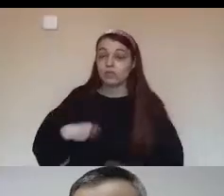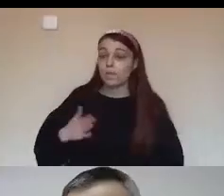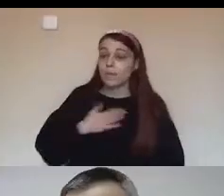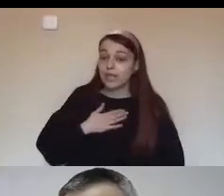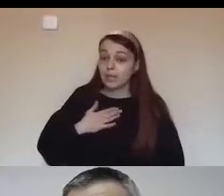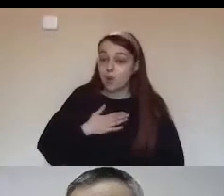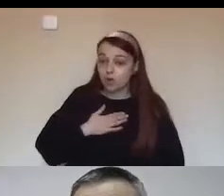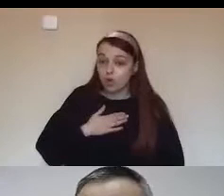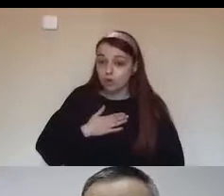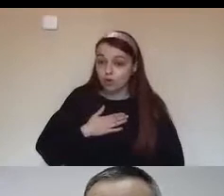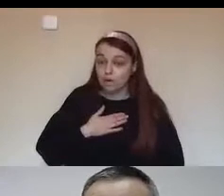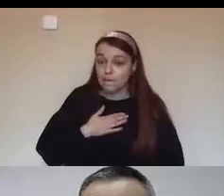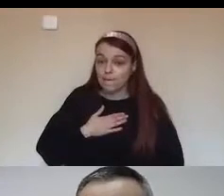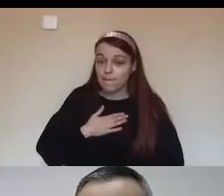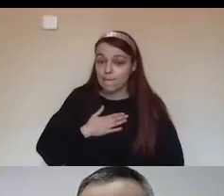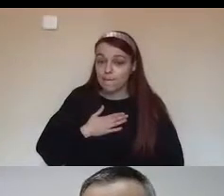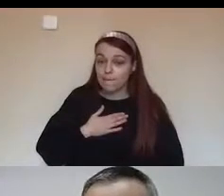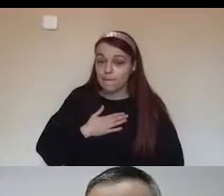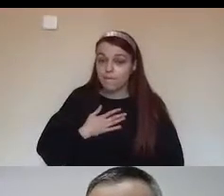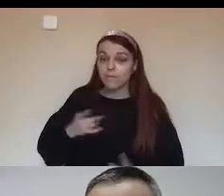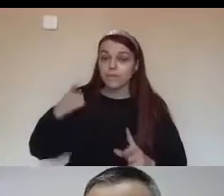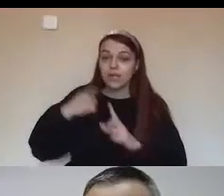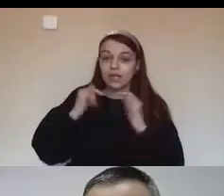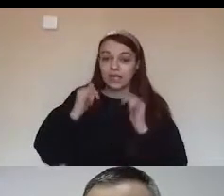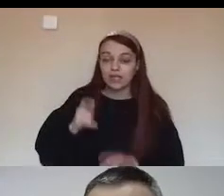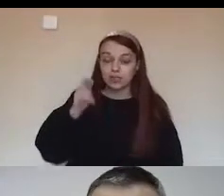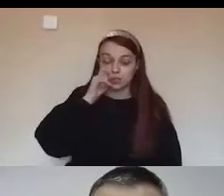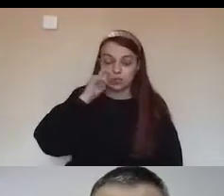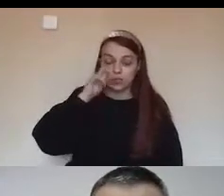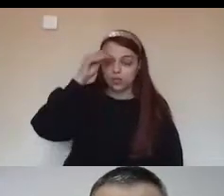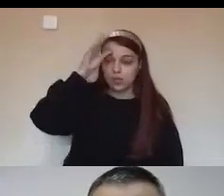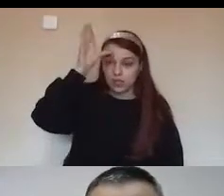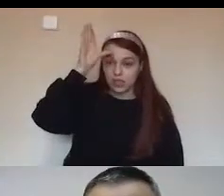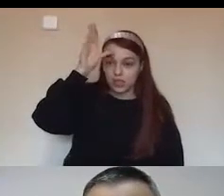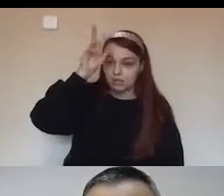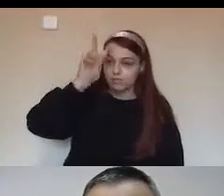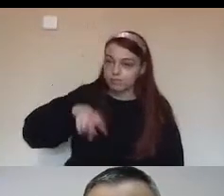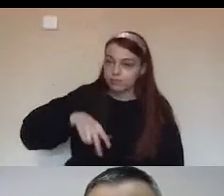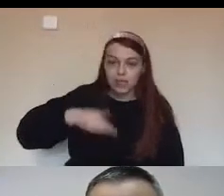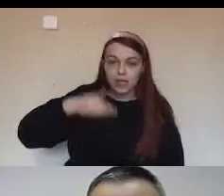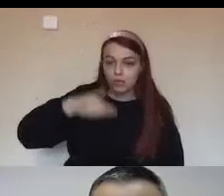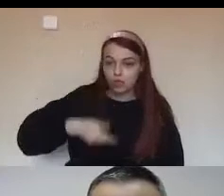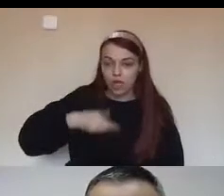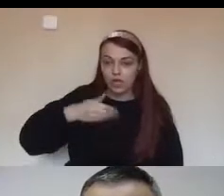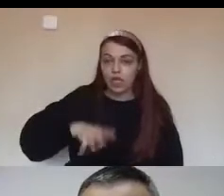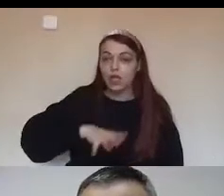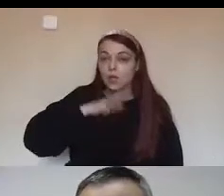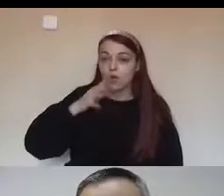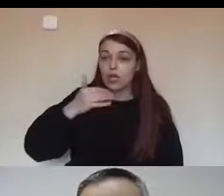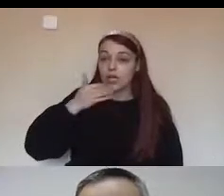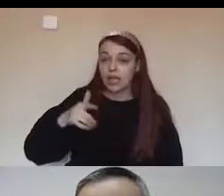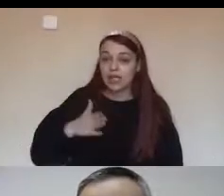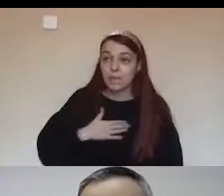muy importante dentro del destino turístico inteligente de la Vila, porque fue uno de los motores